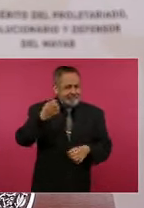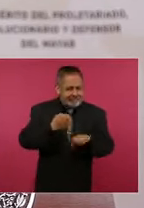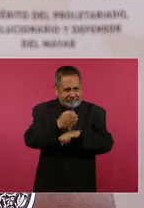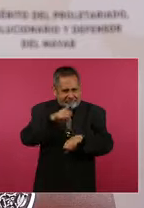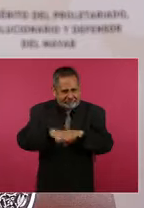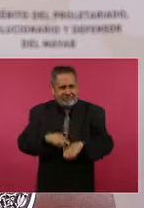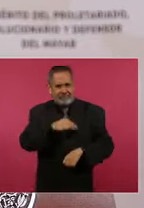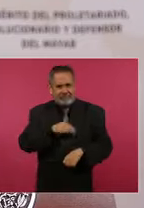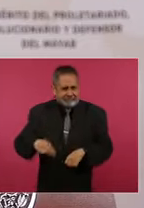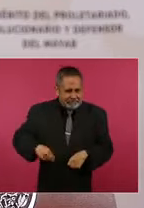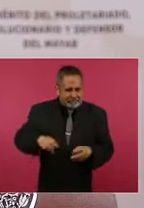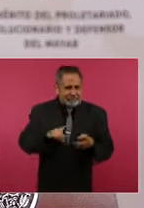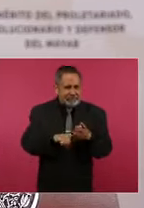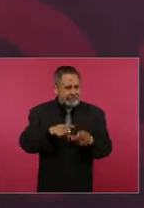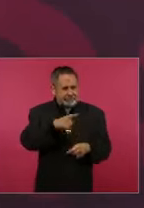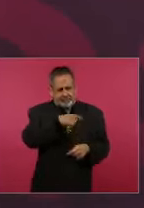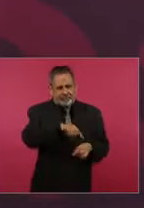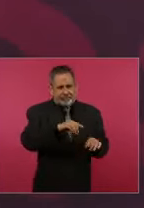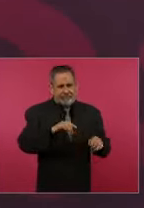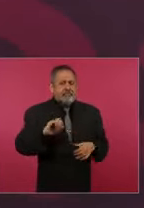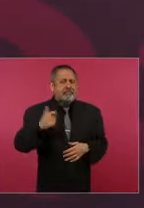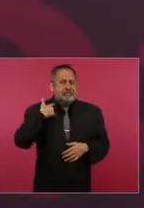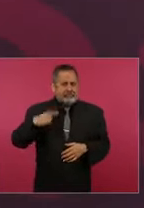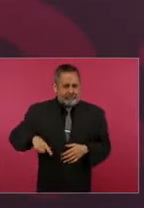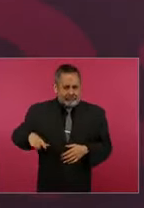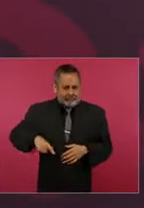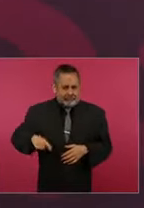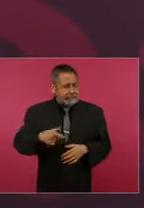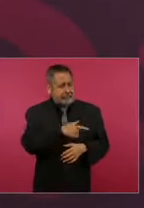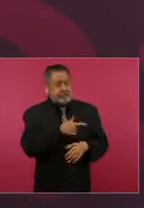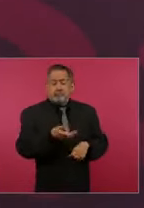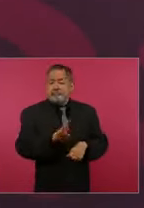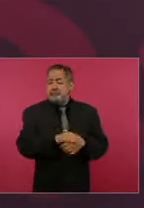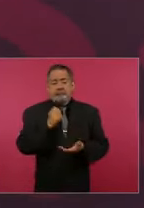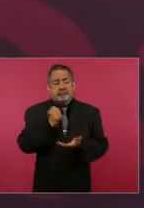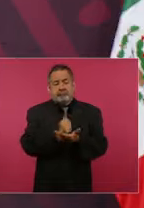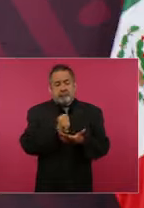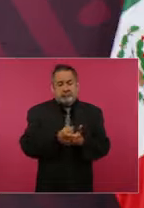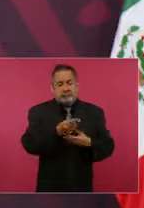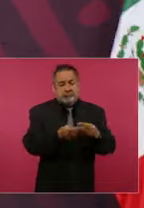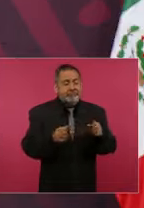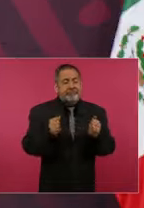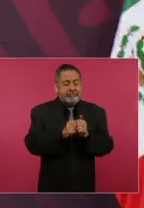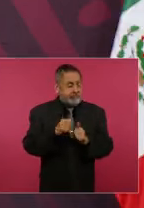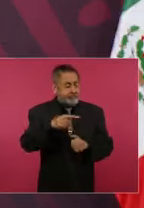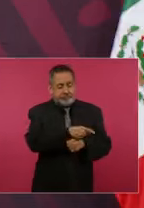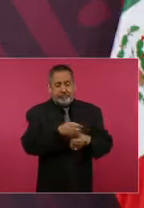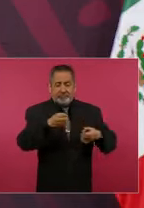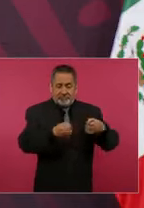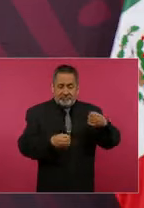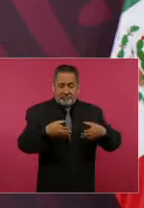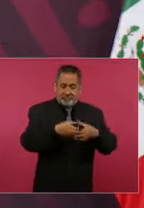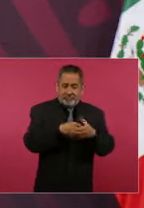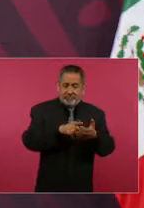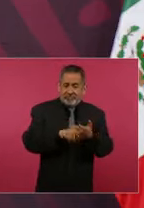municipales, me refiero al gobierno anterior, y jueces del Poder Judicial,